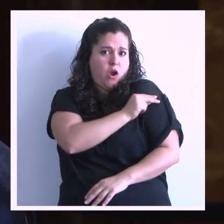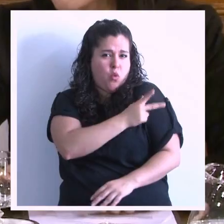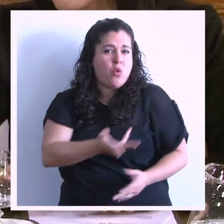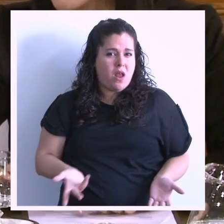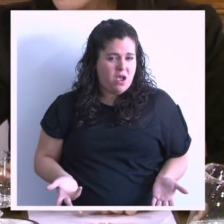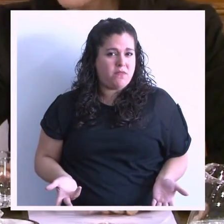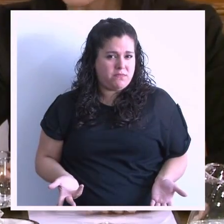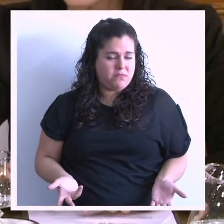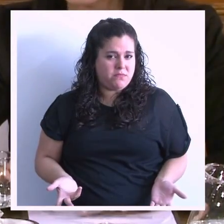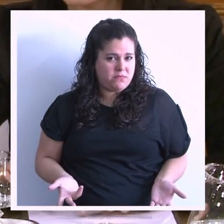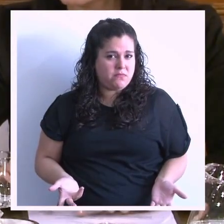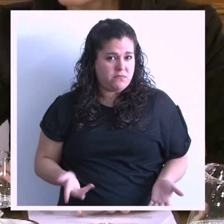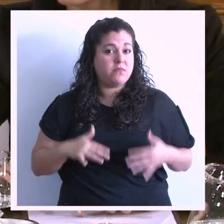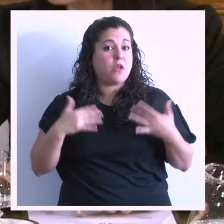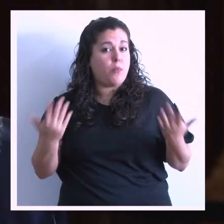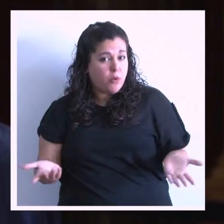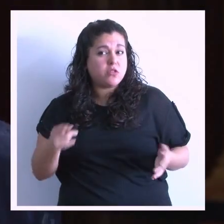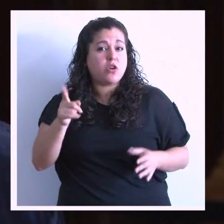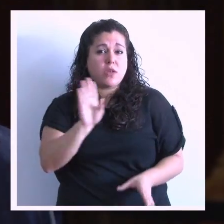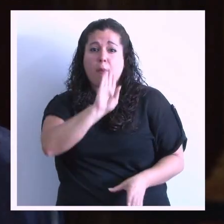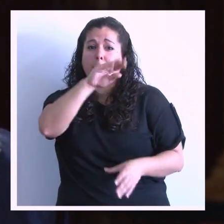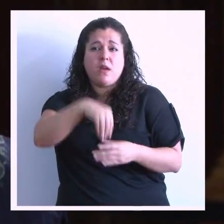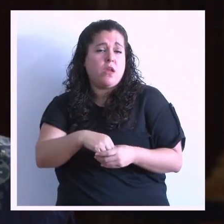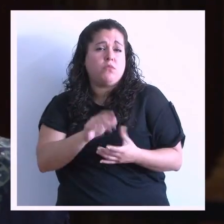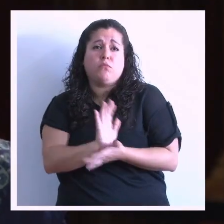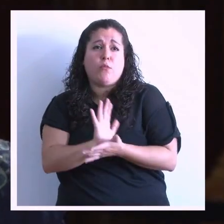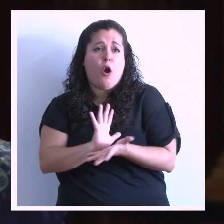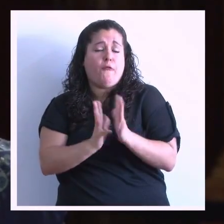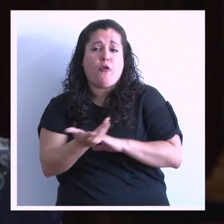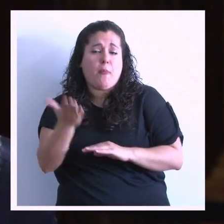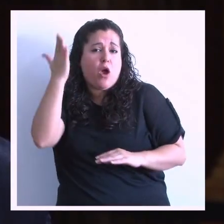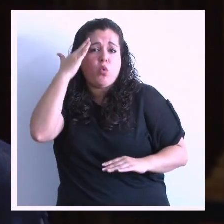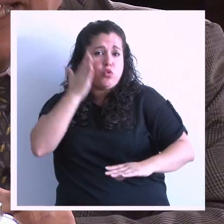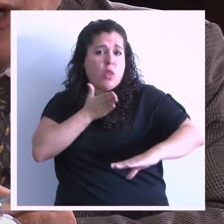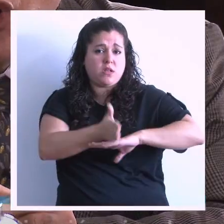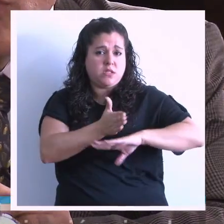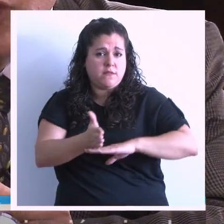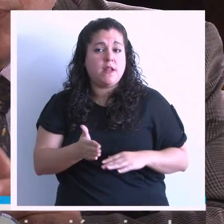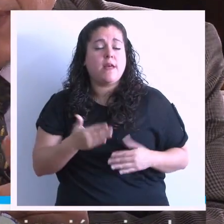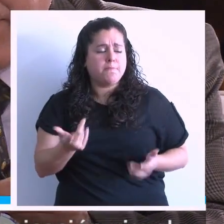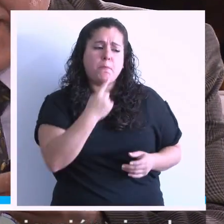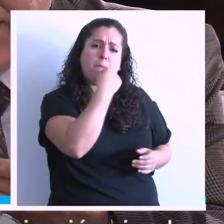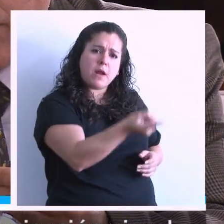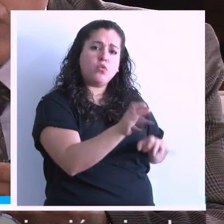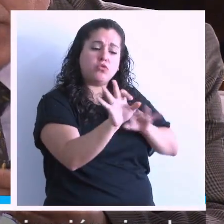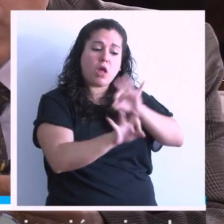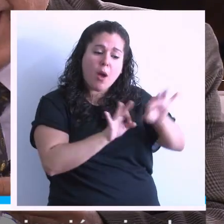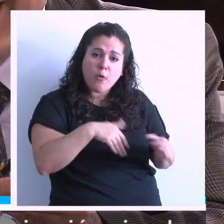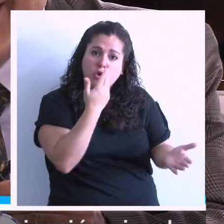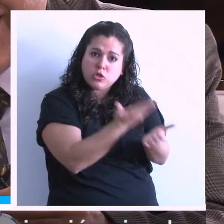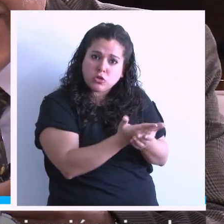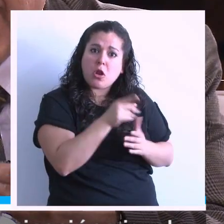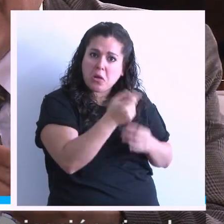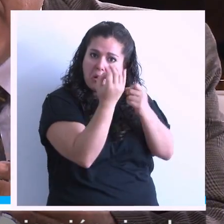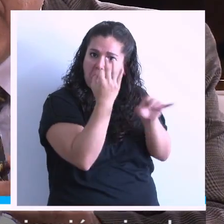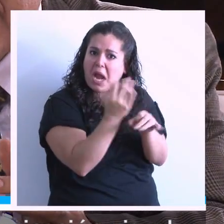enfermedad y que a lo mejor nos deja hasta secuelas, digamos. Así que es parte del acceso a la cultura, ¿no? Es el mejor momento para presentar un proyecto de ley